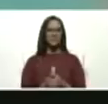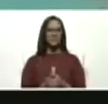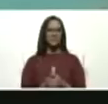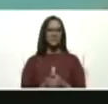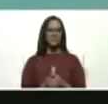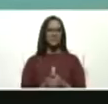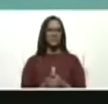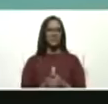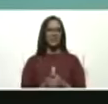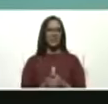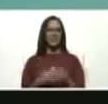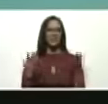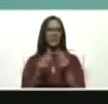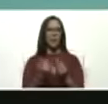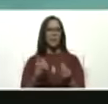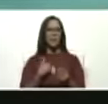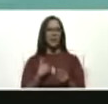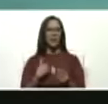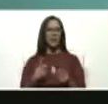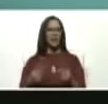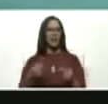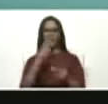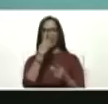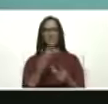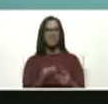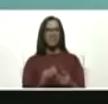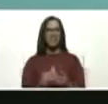Ahí se vino conmigo el resto del recorrido.